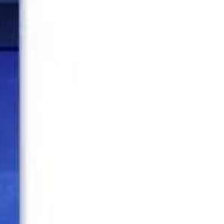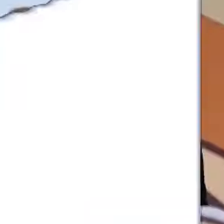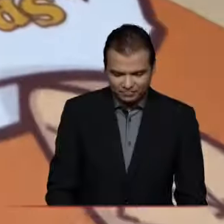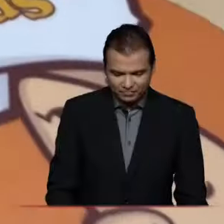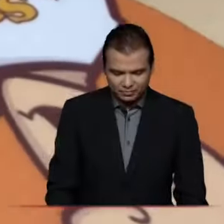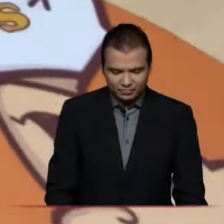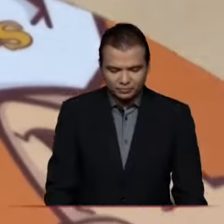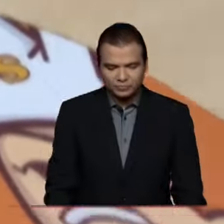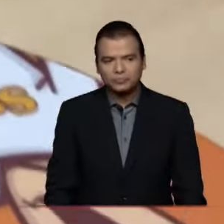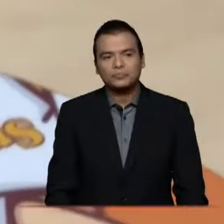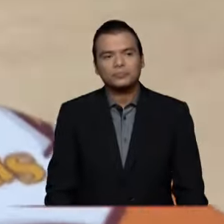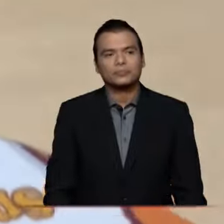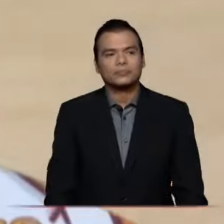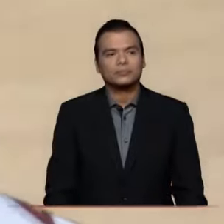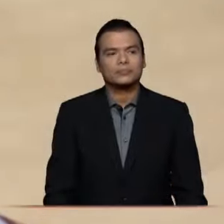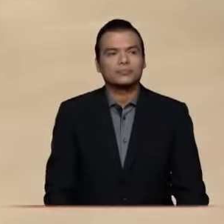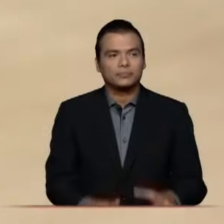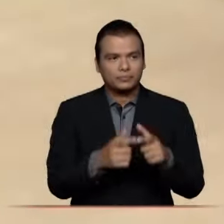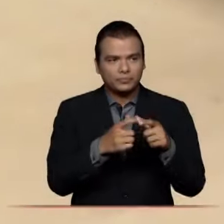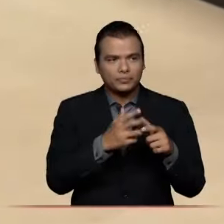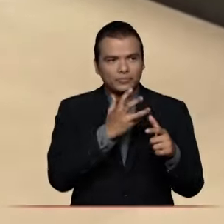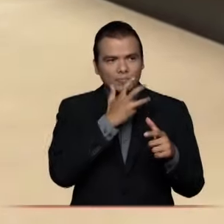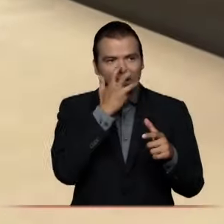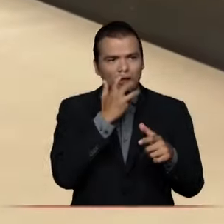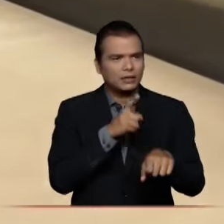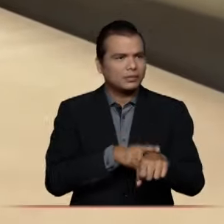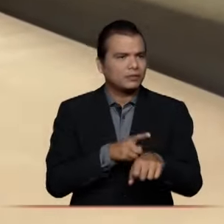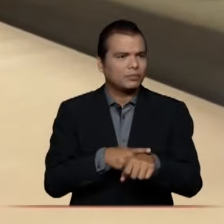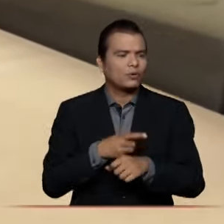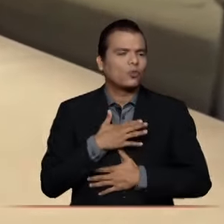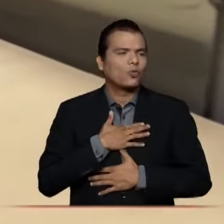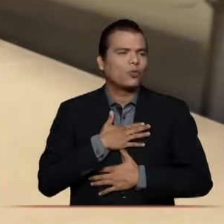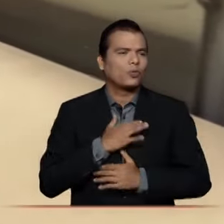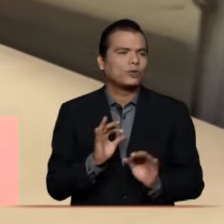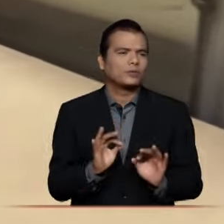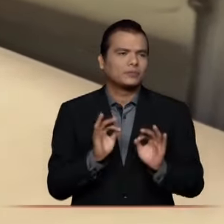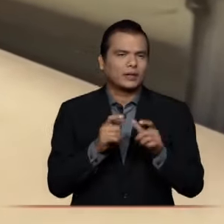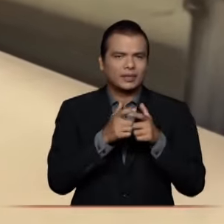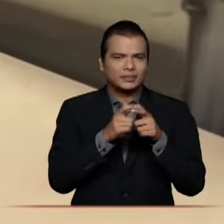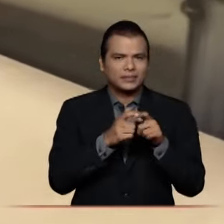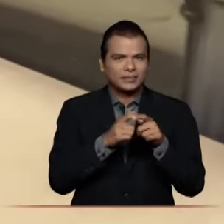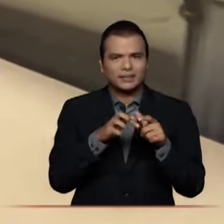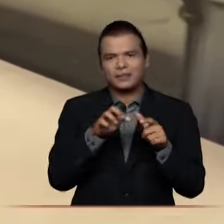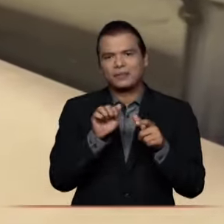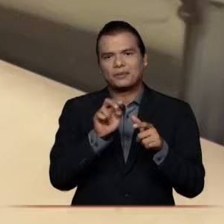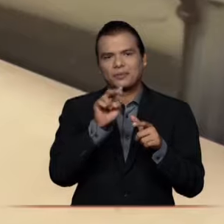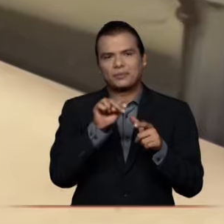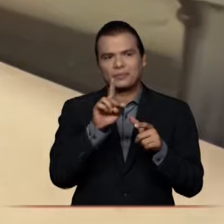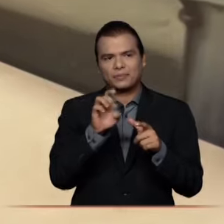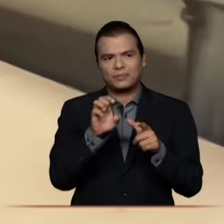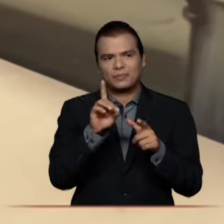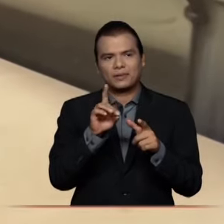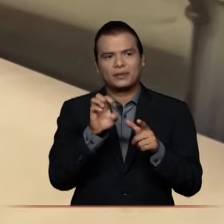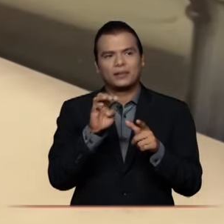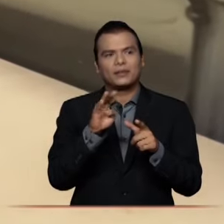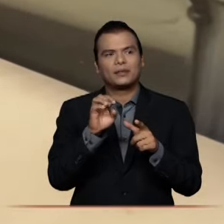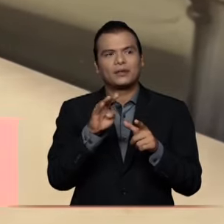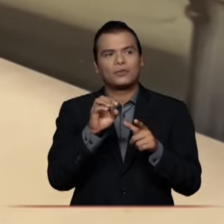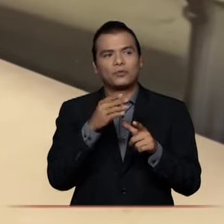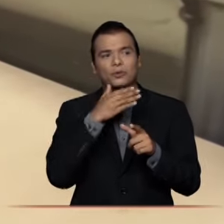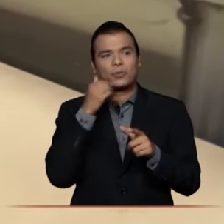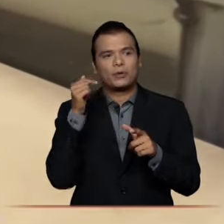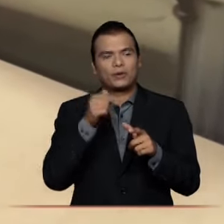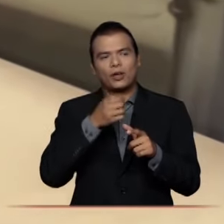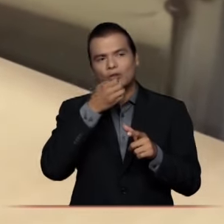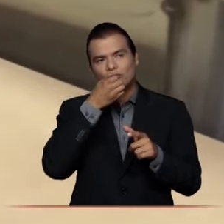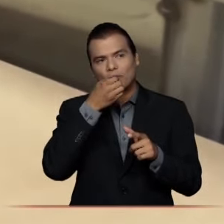Cali bien caliente y a cualquier hora del día así se come el pan de Bono el mejor pan redondo del